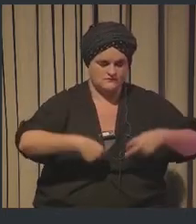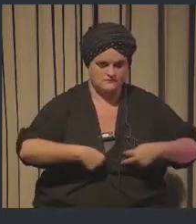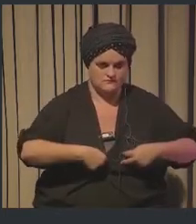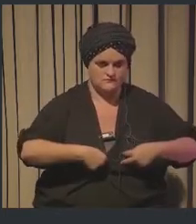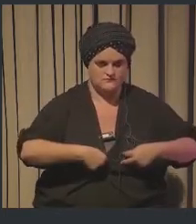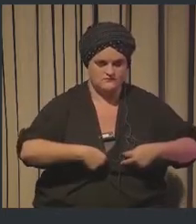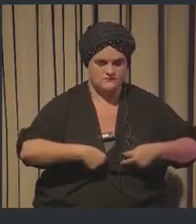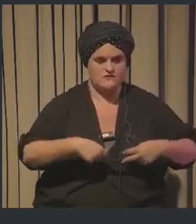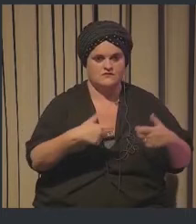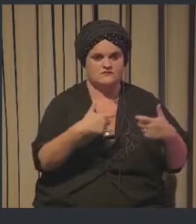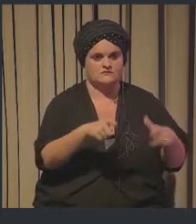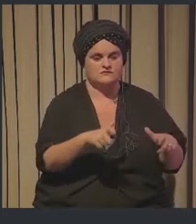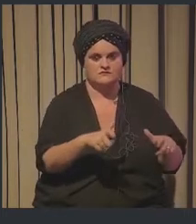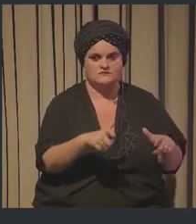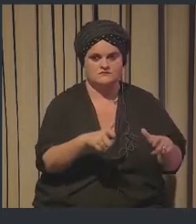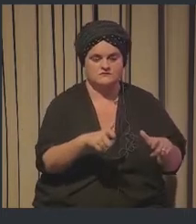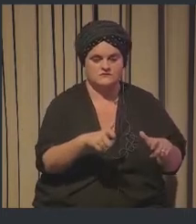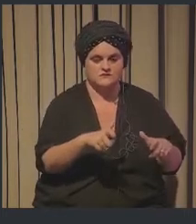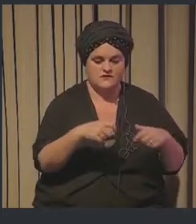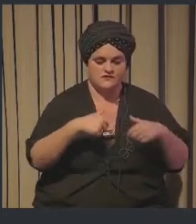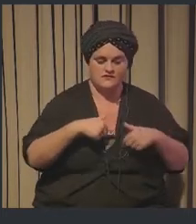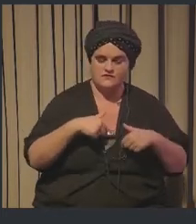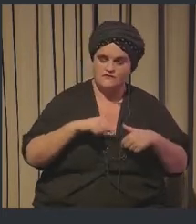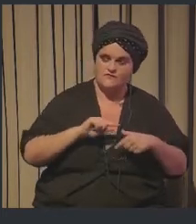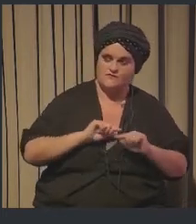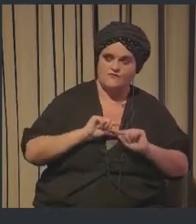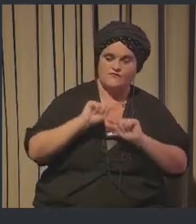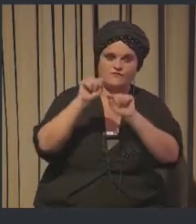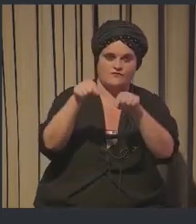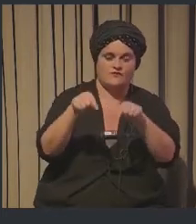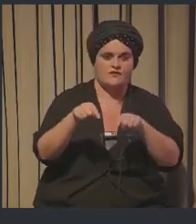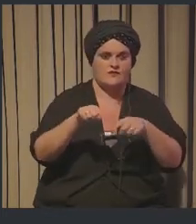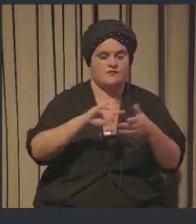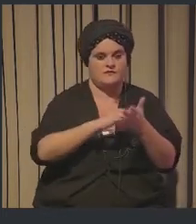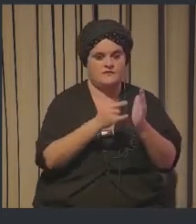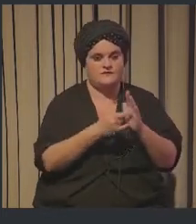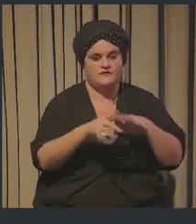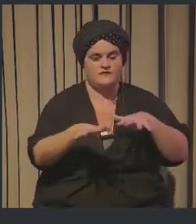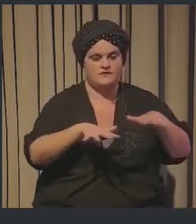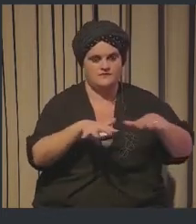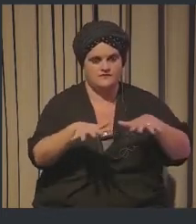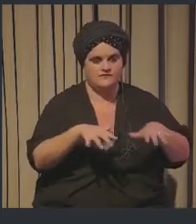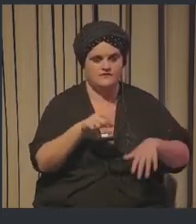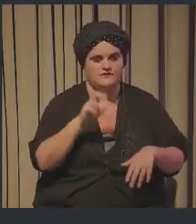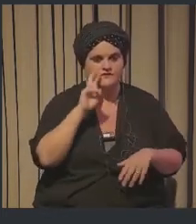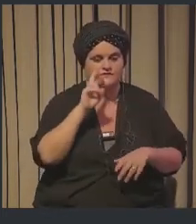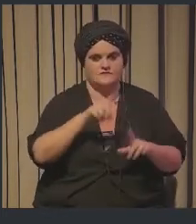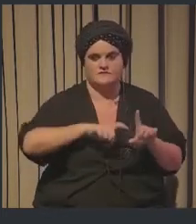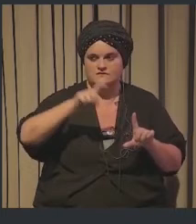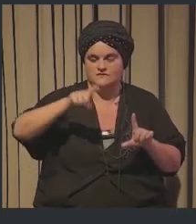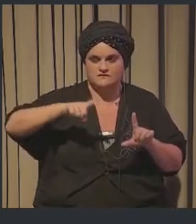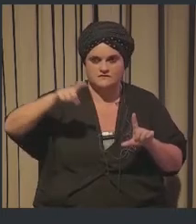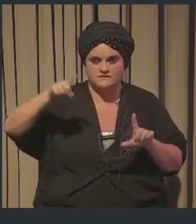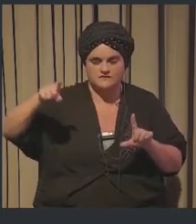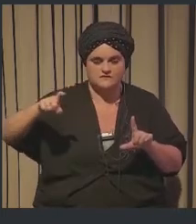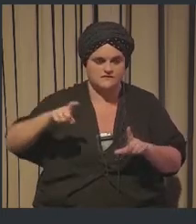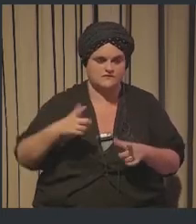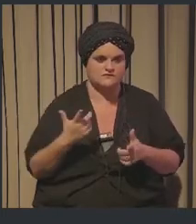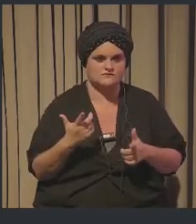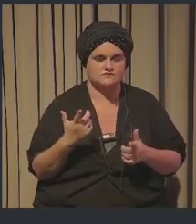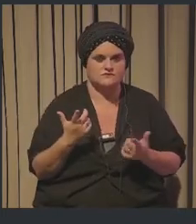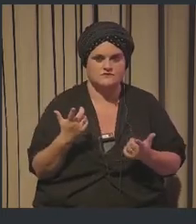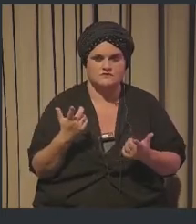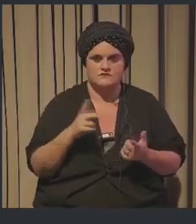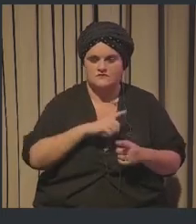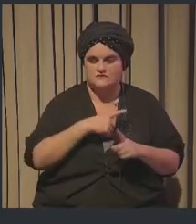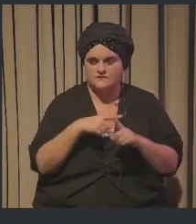toda una sección sobre el cambio de dentro a afuera, que es planificación y acción. Y esto lo he visto en el gráfico de Earl y de otros, que la